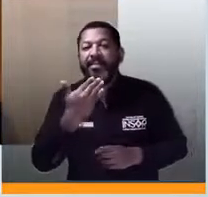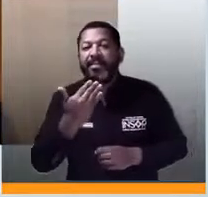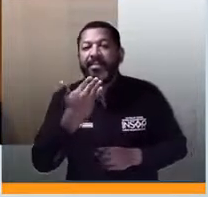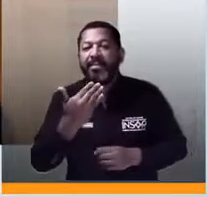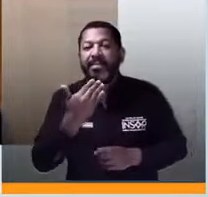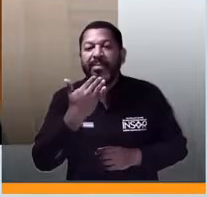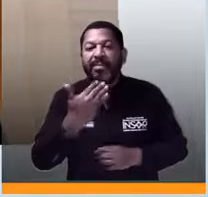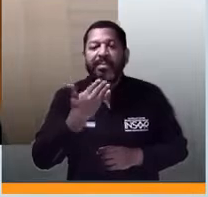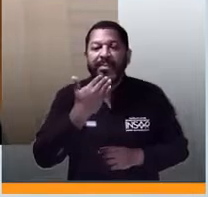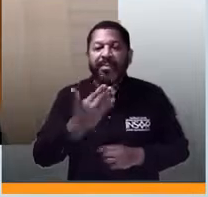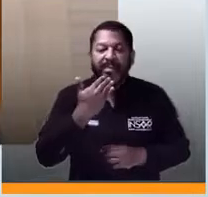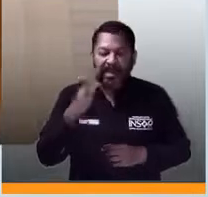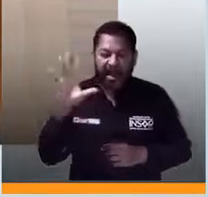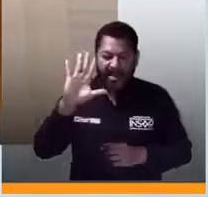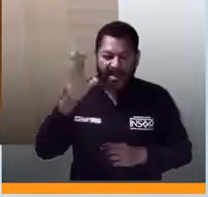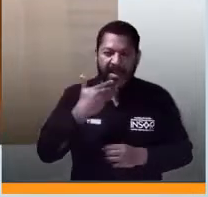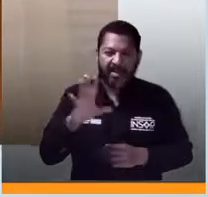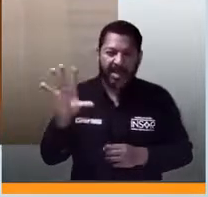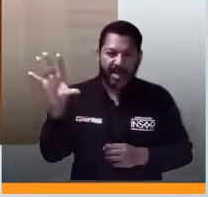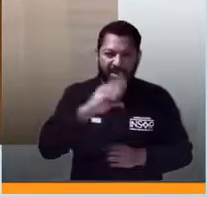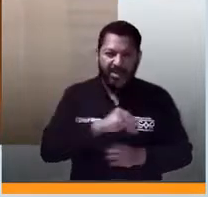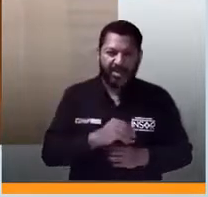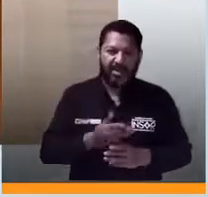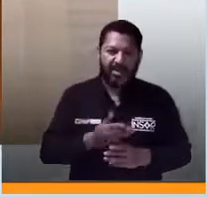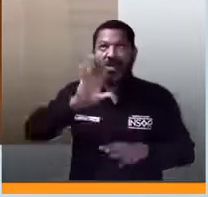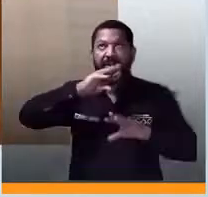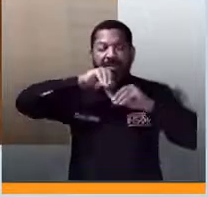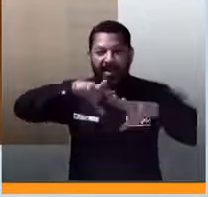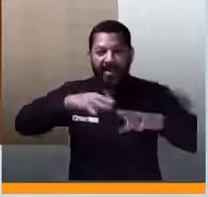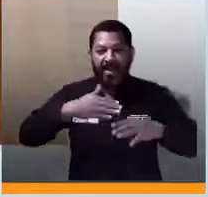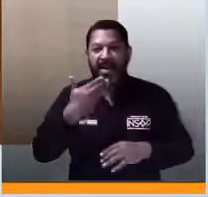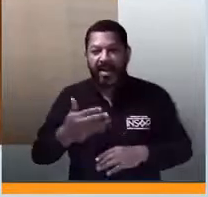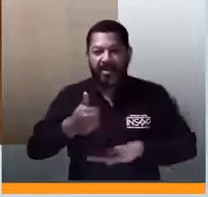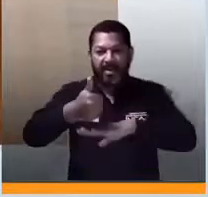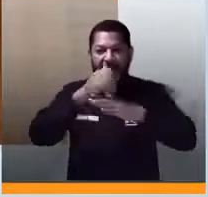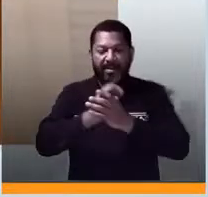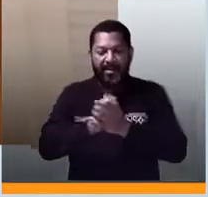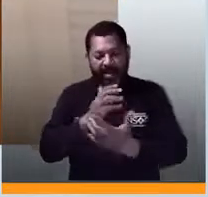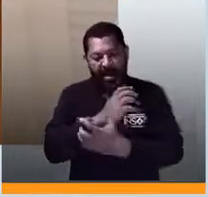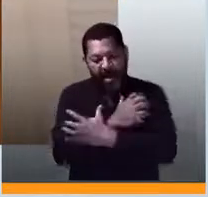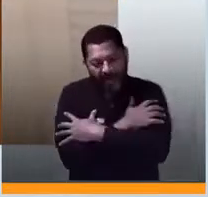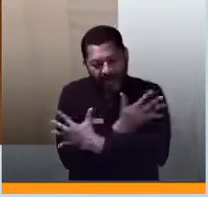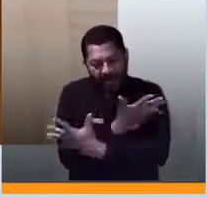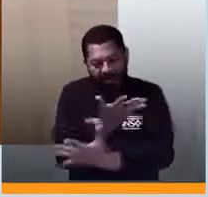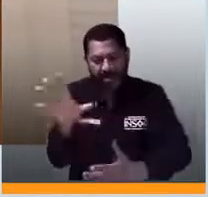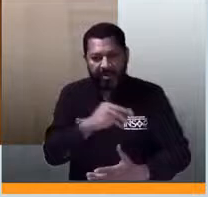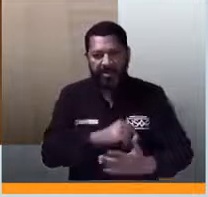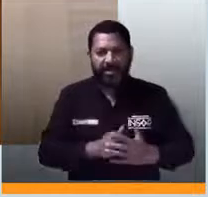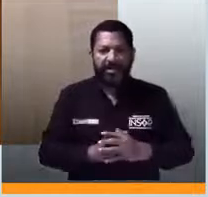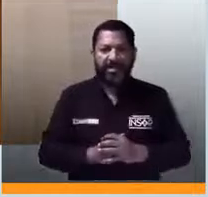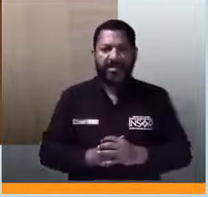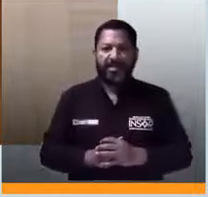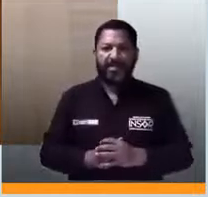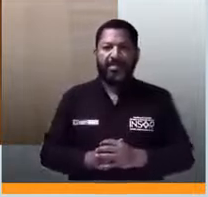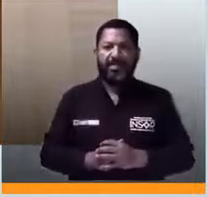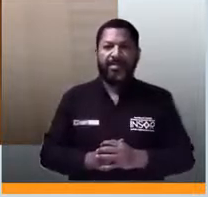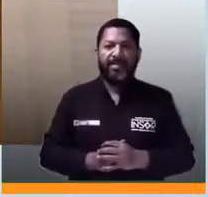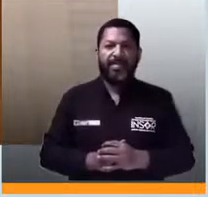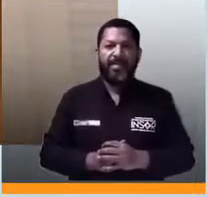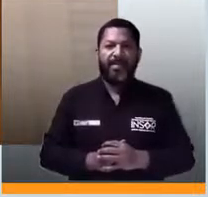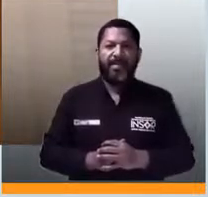ministro. Muchas gracias. Gracias a todos. Gracias a todos. Dios te bendiga. Colegas rectores, un abrazo para todos.